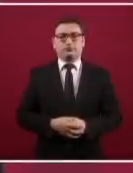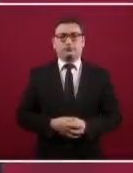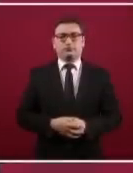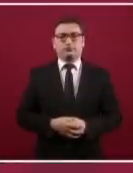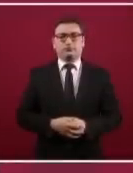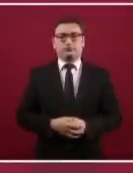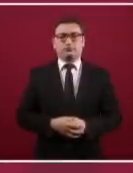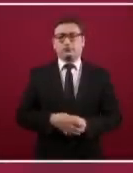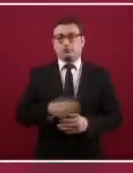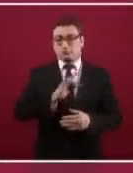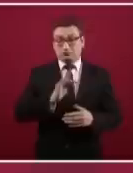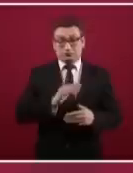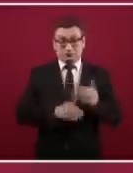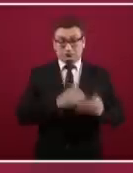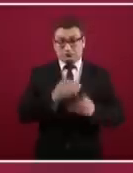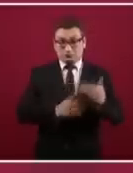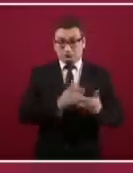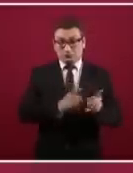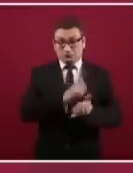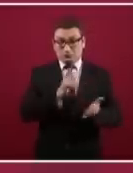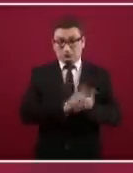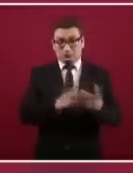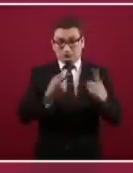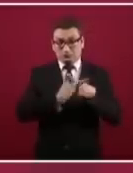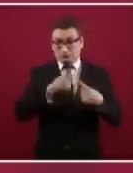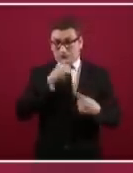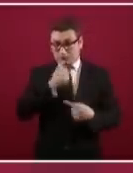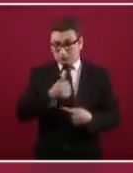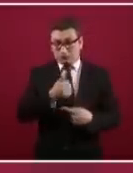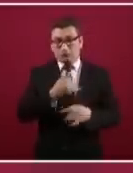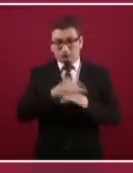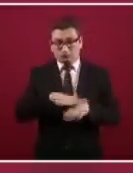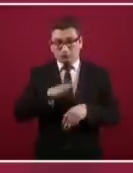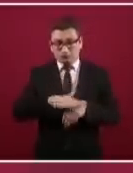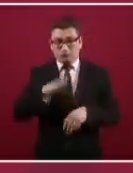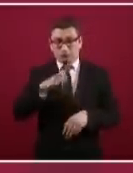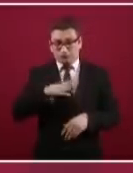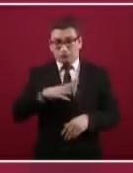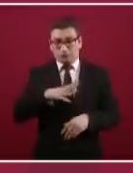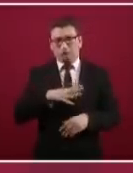contrario al procedimiento legal, pues que se